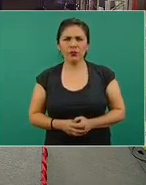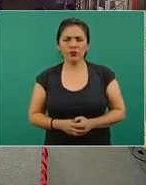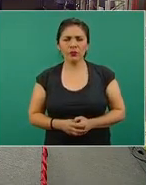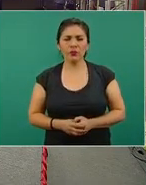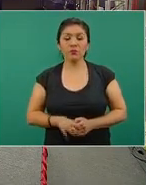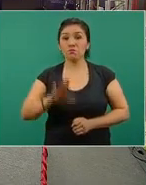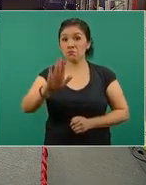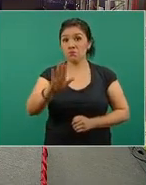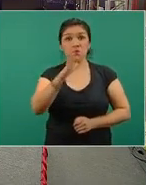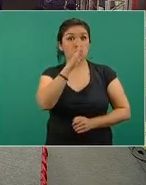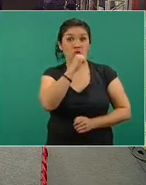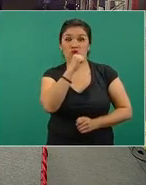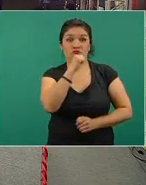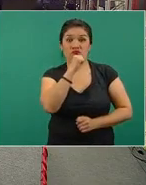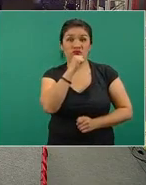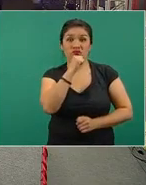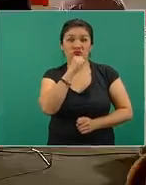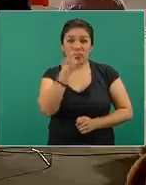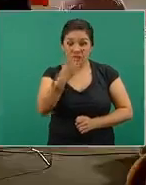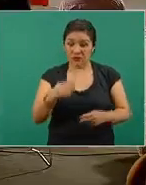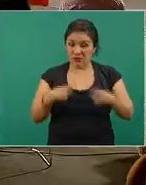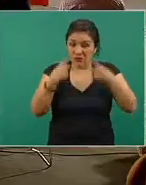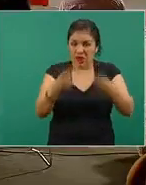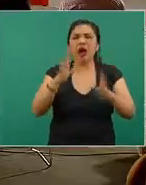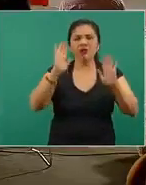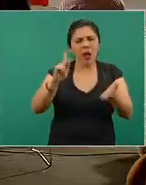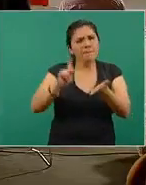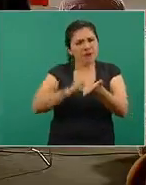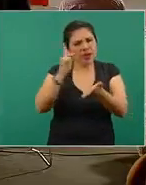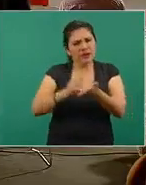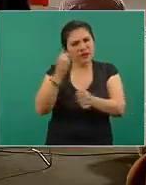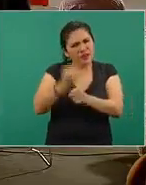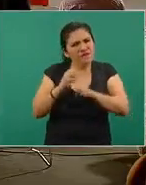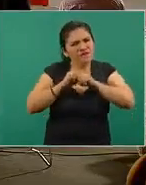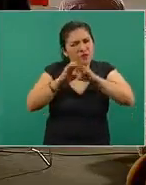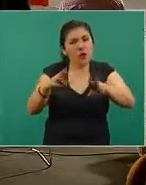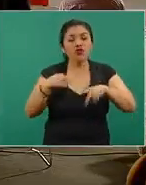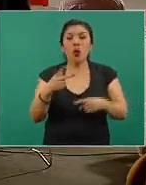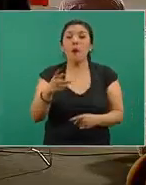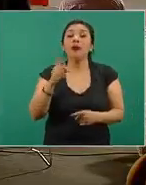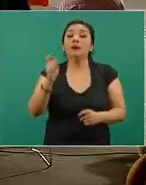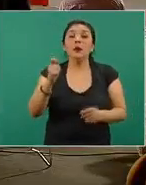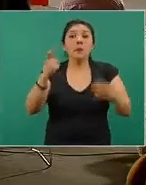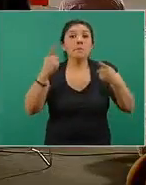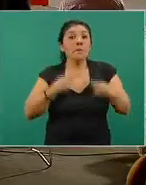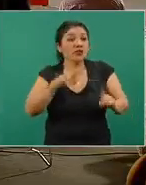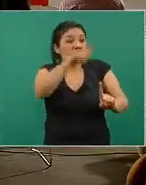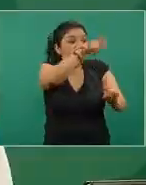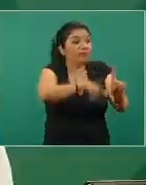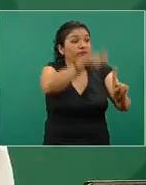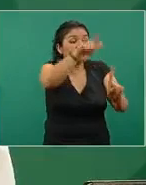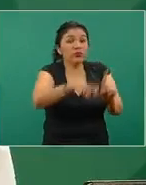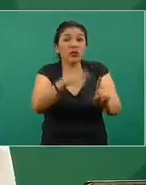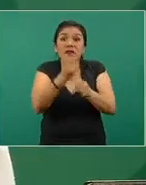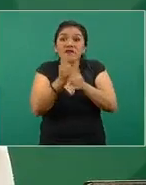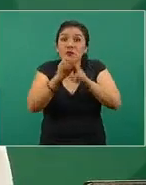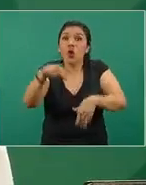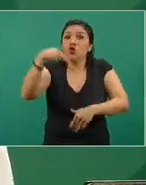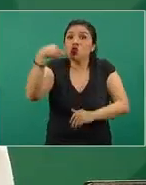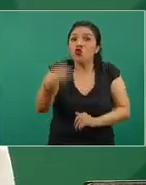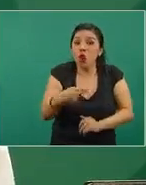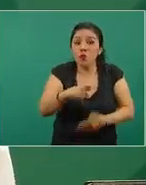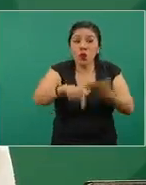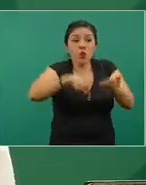No podemos entregar, también esto lo hemos explicado aquí varias veces, información confidencial privada de las personas. No podemos decir nombres,